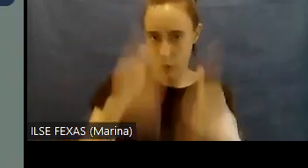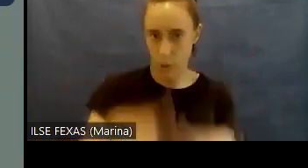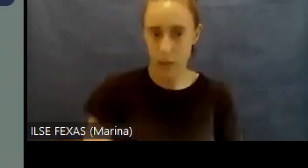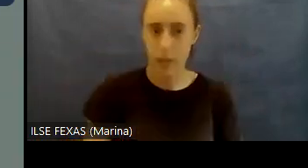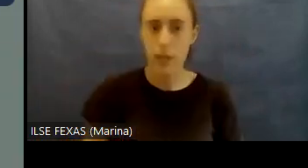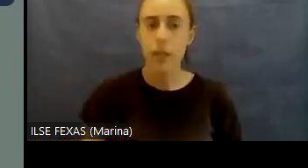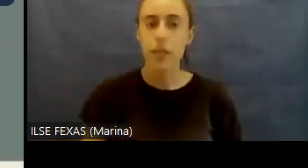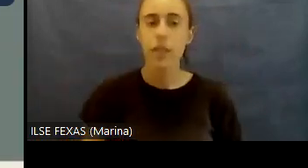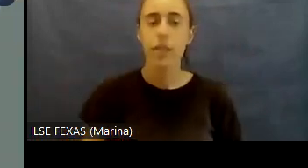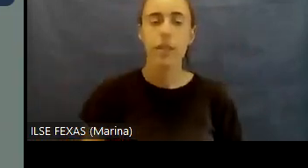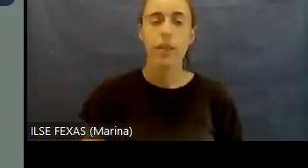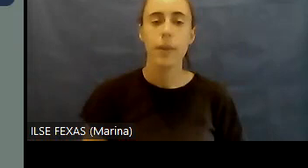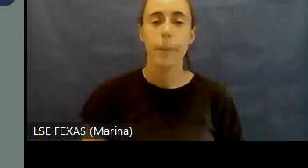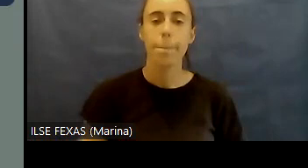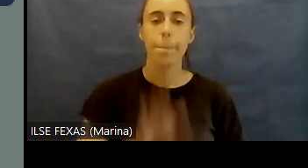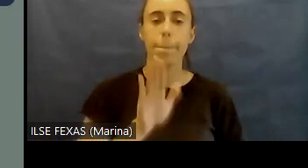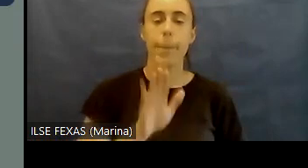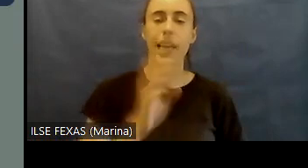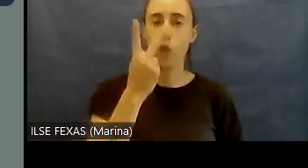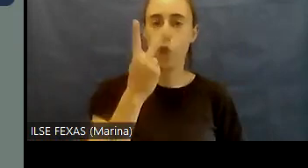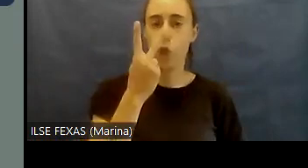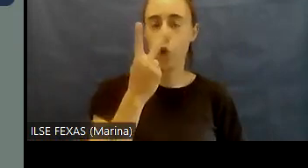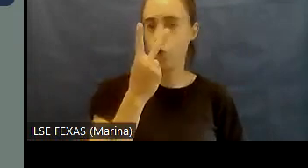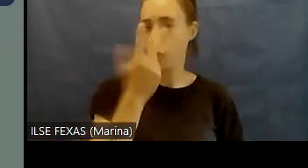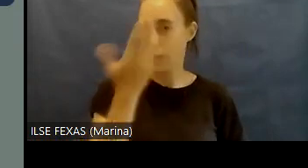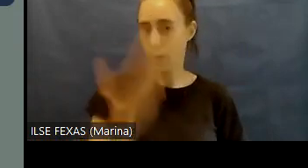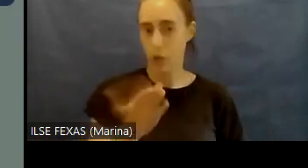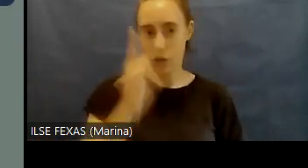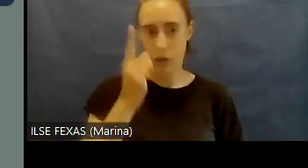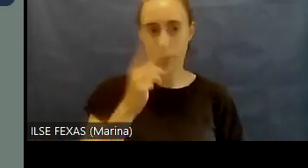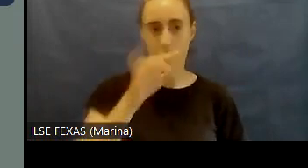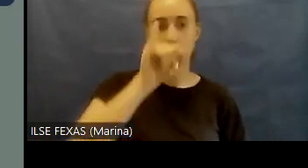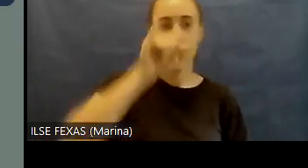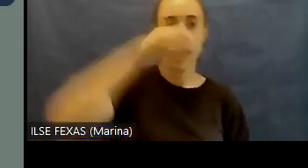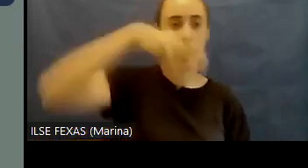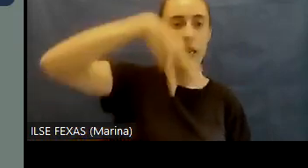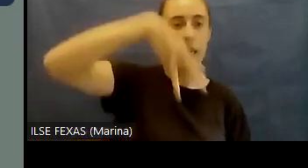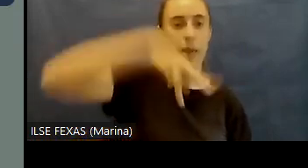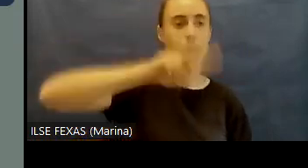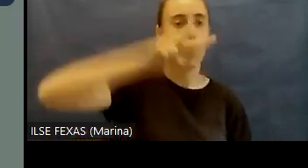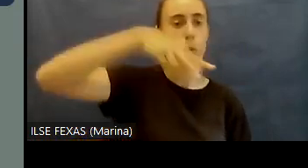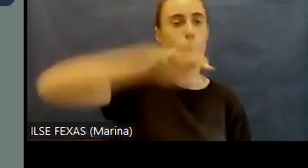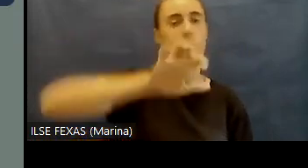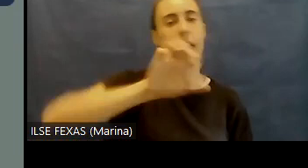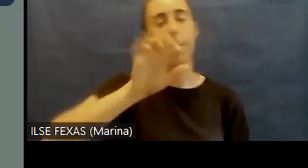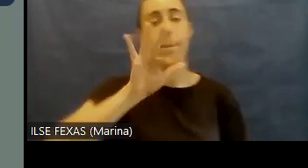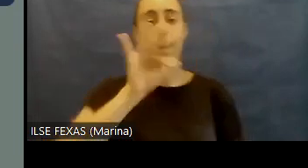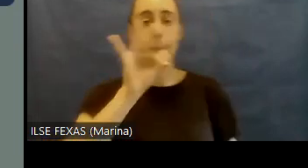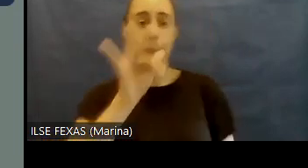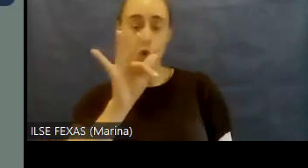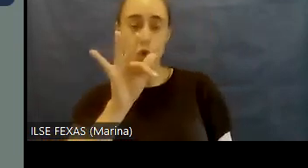Pero los 2 que hemos comentado que podrían ir mejor son el Immune Plus y el Intensivera. ¿Por qué razón? Pues porque